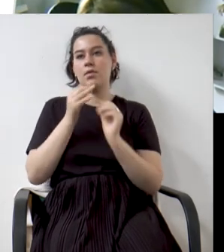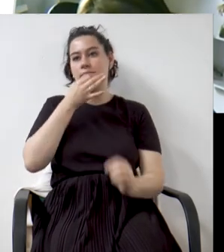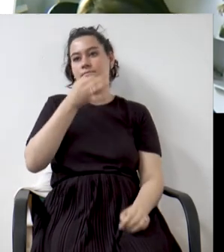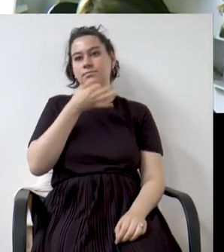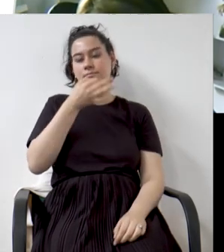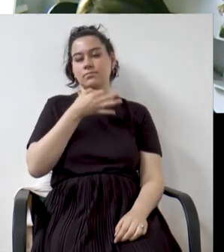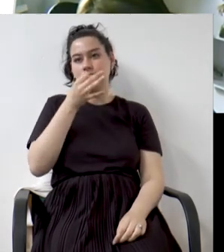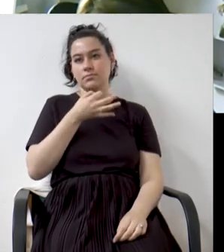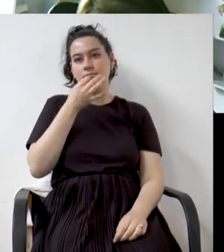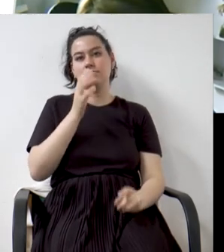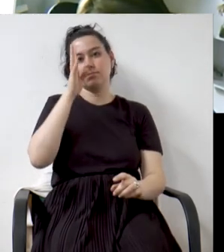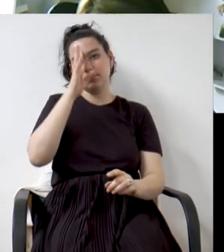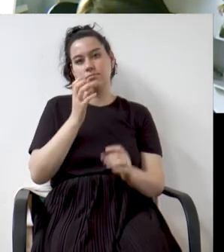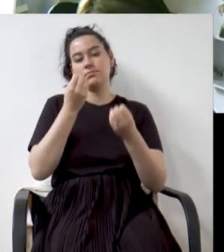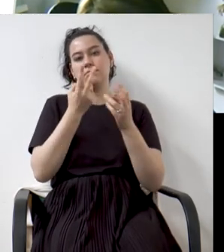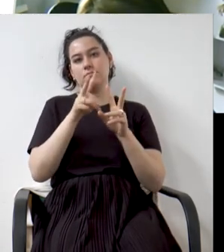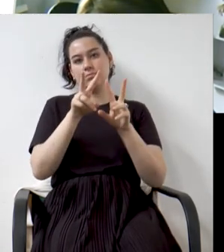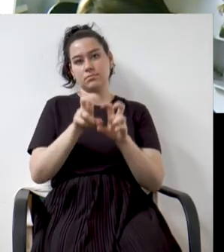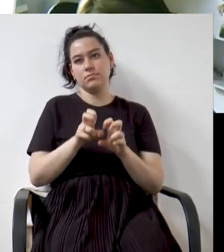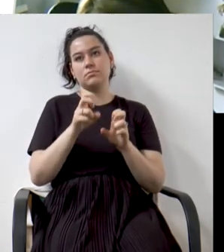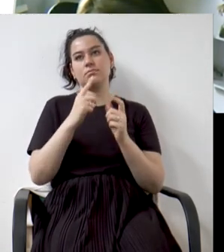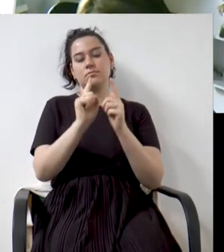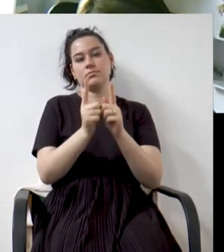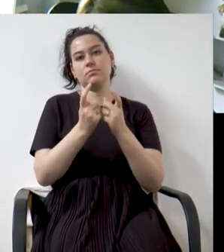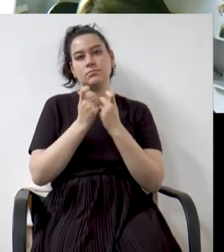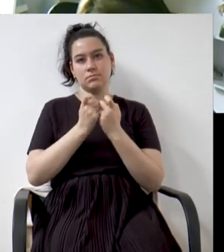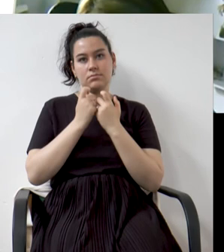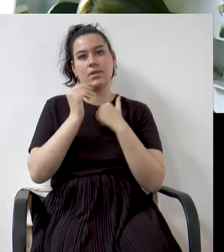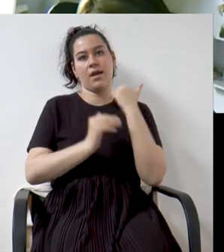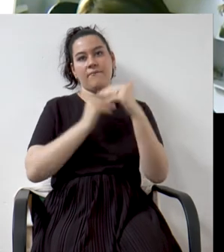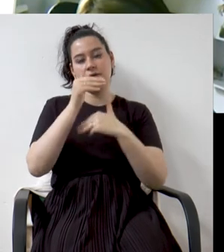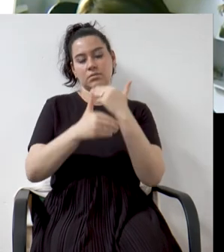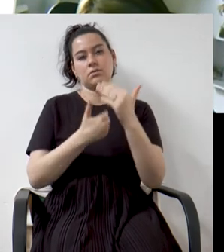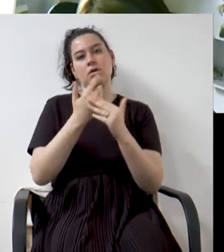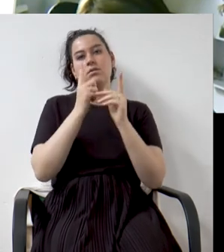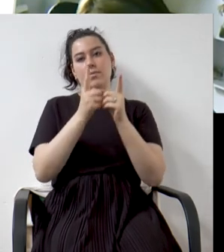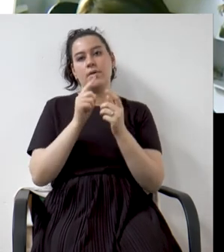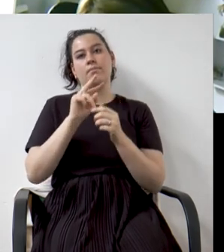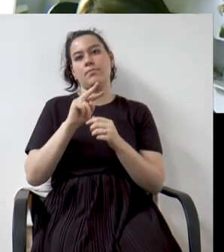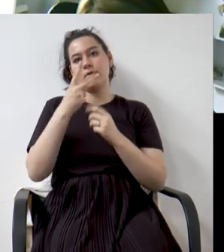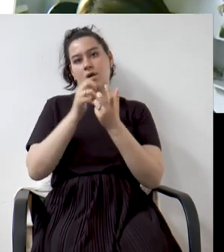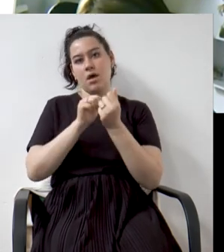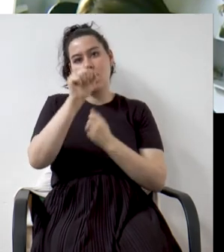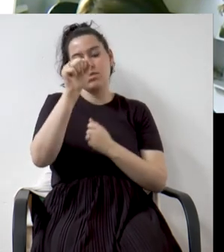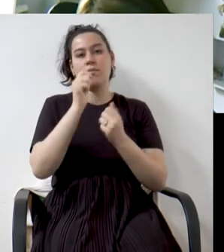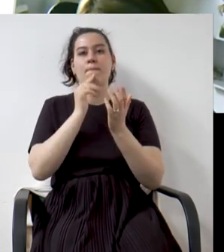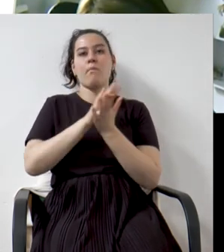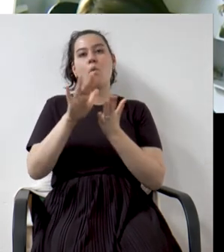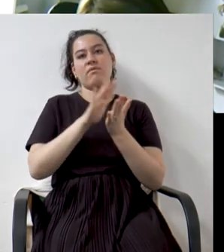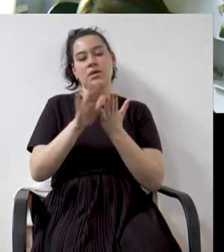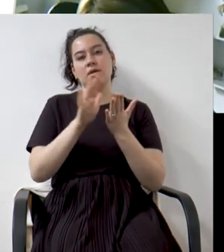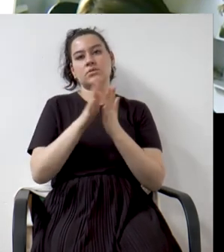que hablaron, con esto de, bueno, la necesidad de, para avanzar académicamente, los posgrados, las publicaciones, o sea,